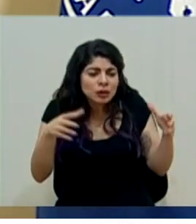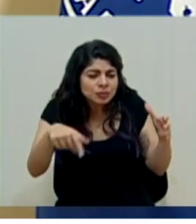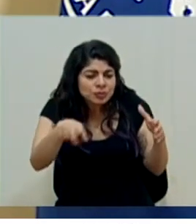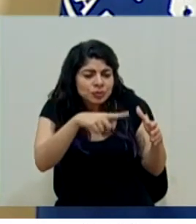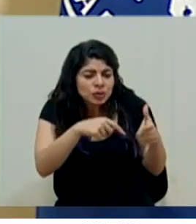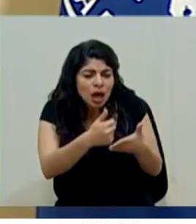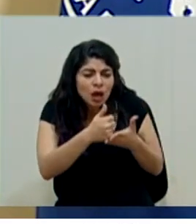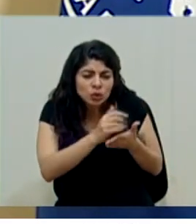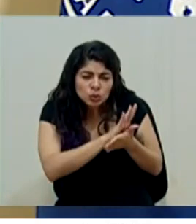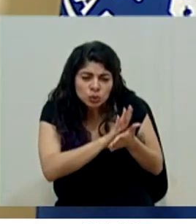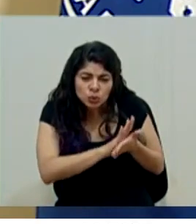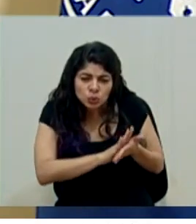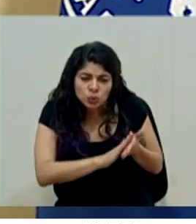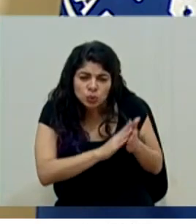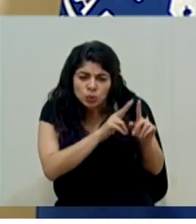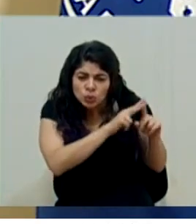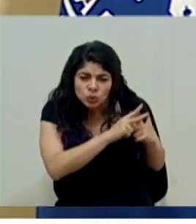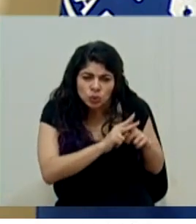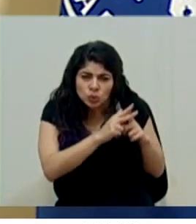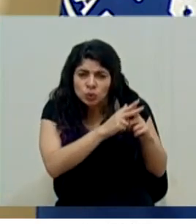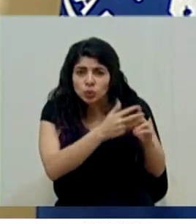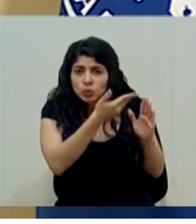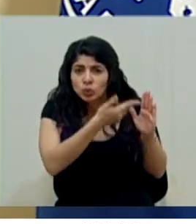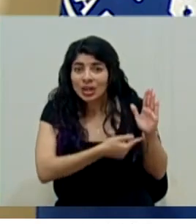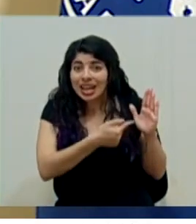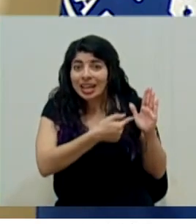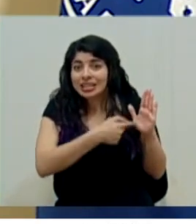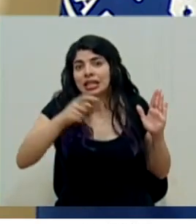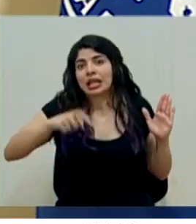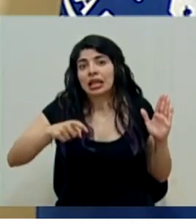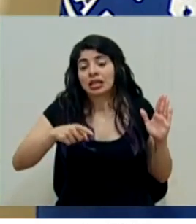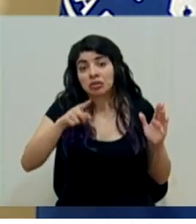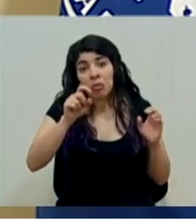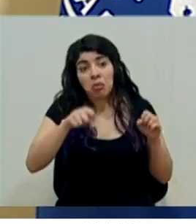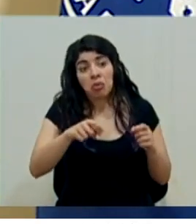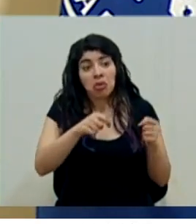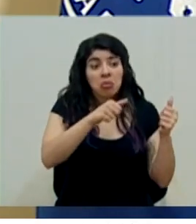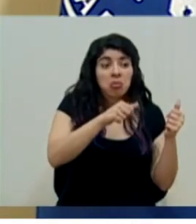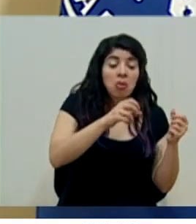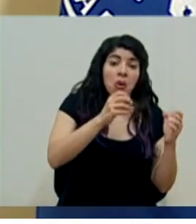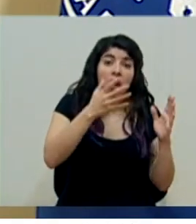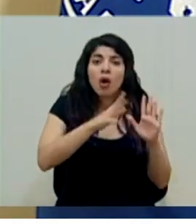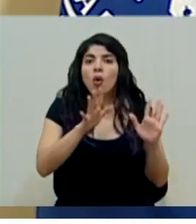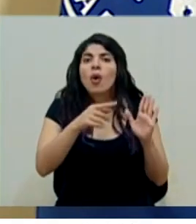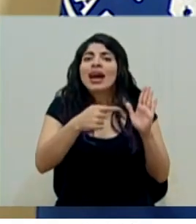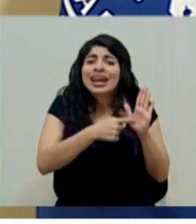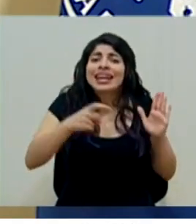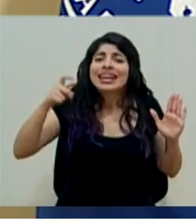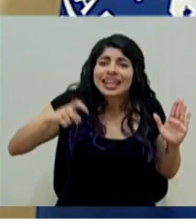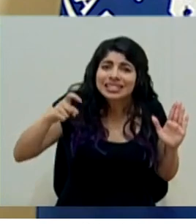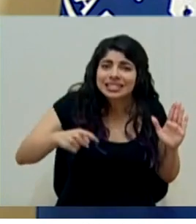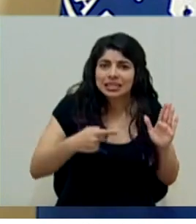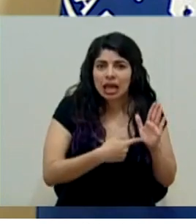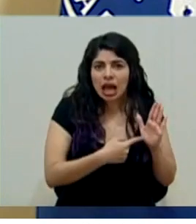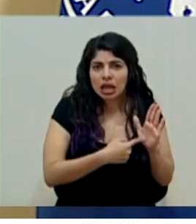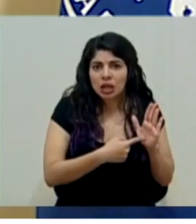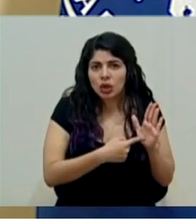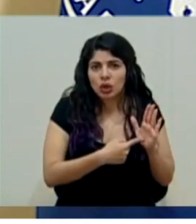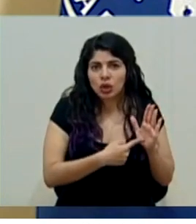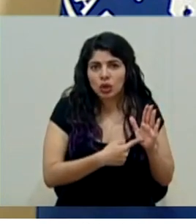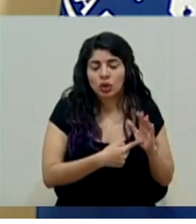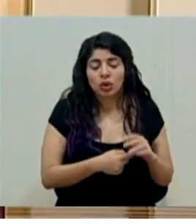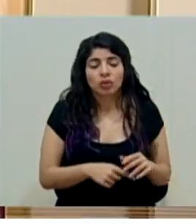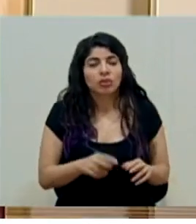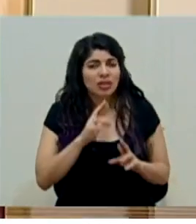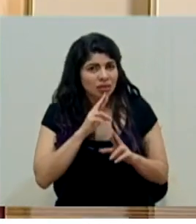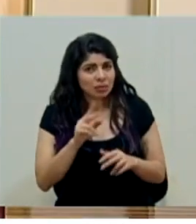de depuración frente a algo necesario, no opcional, necesario. Perdón, creo que no te respondí